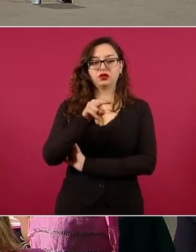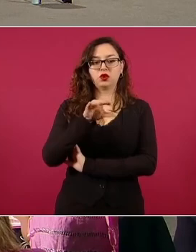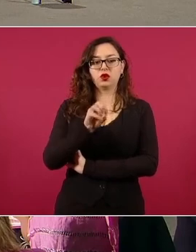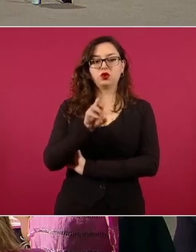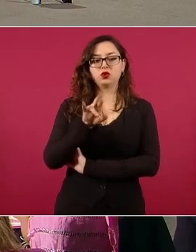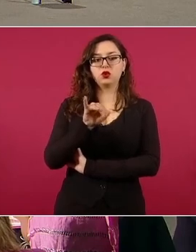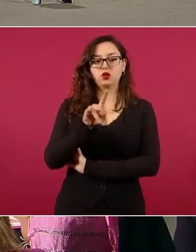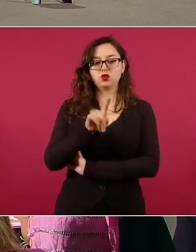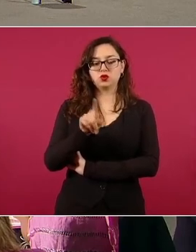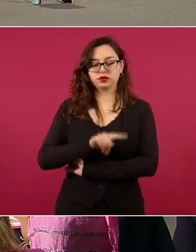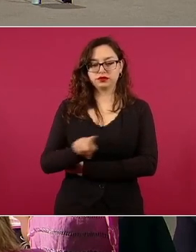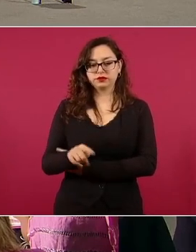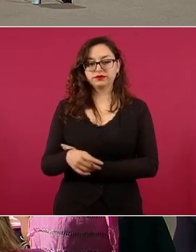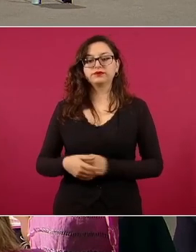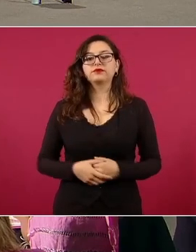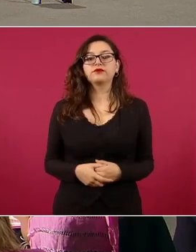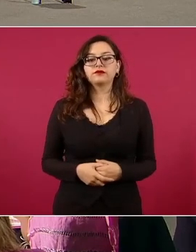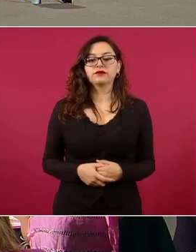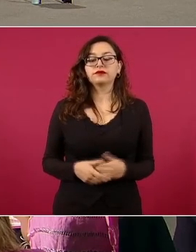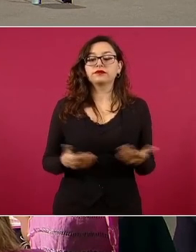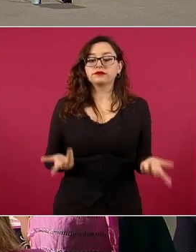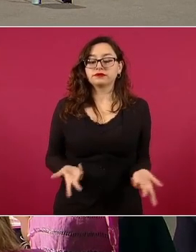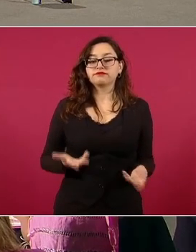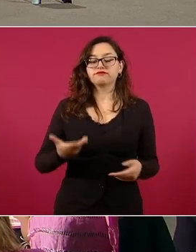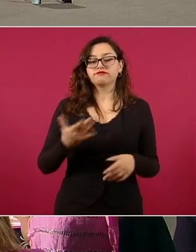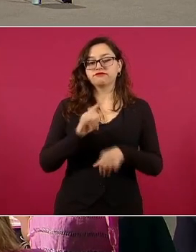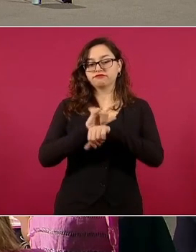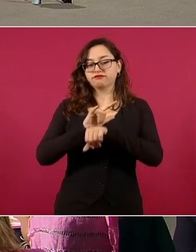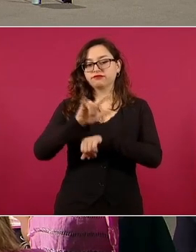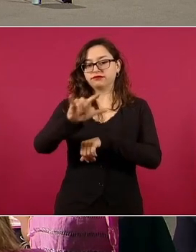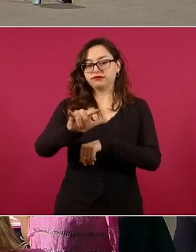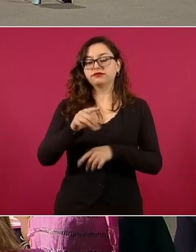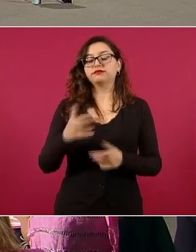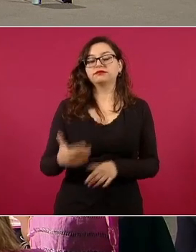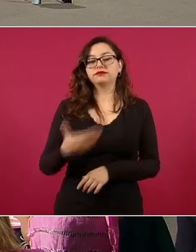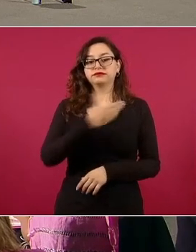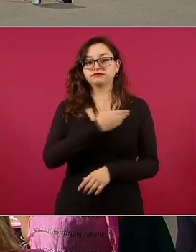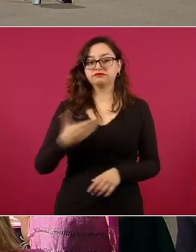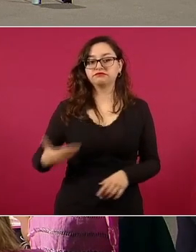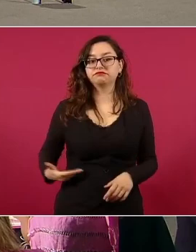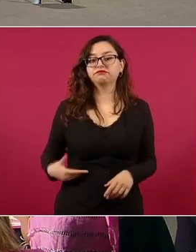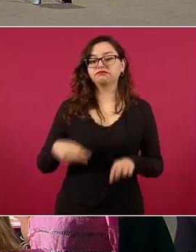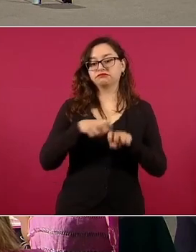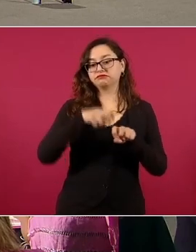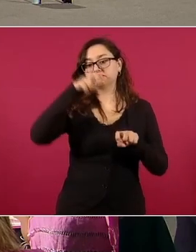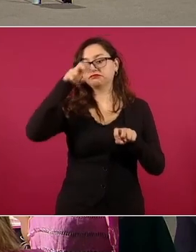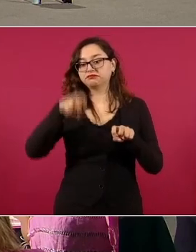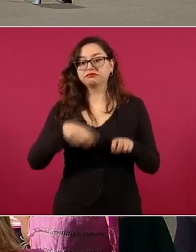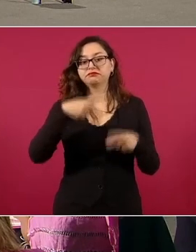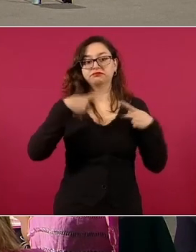se observa que al bajar del avión, el mandatario recibe muestras de apoyo.